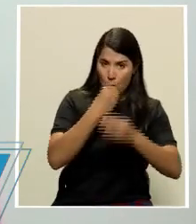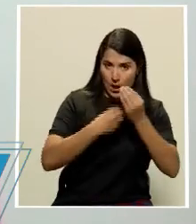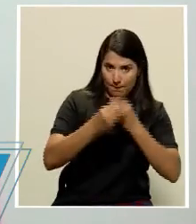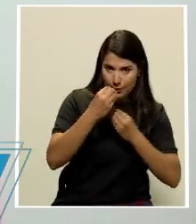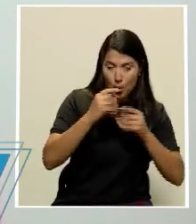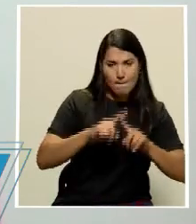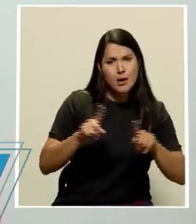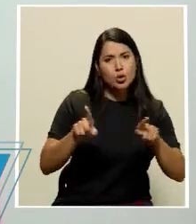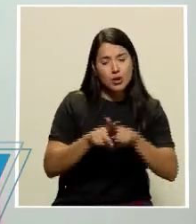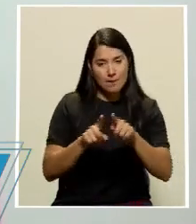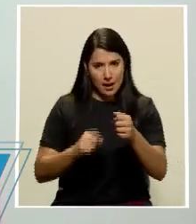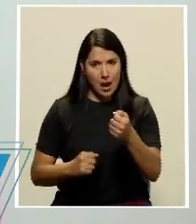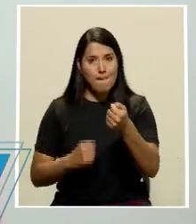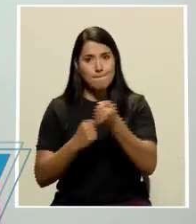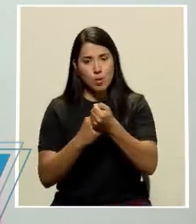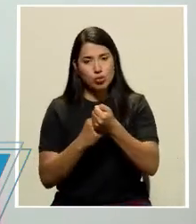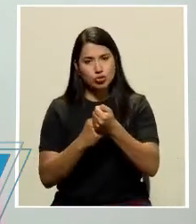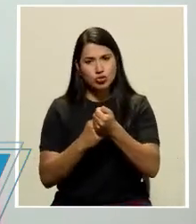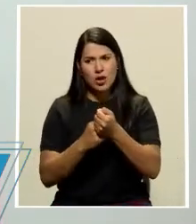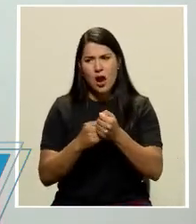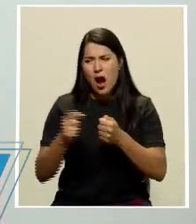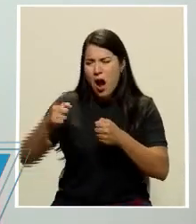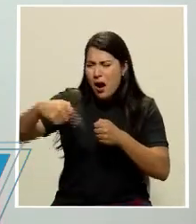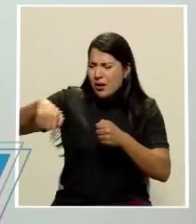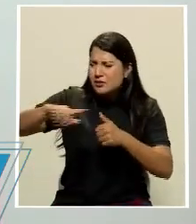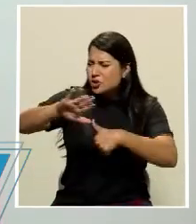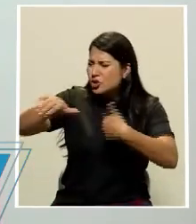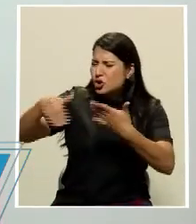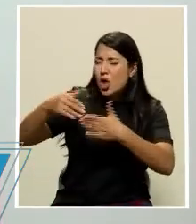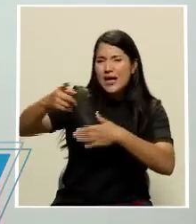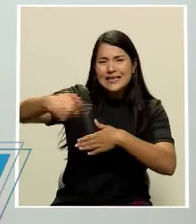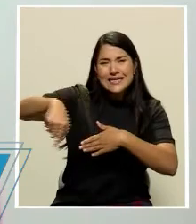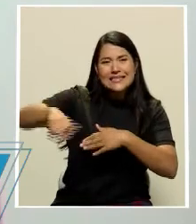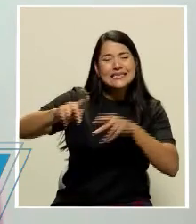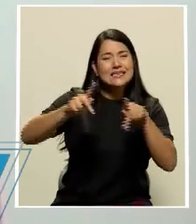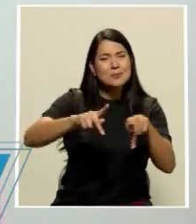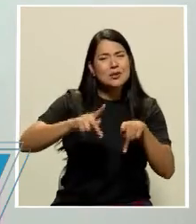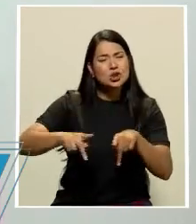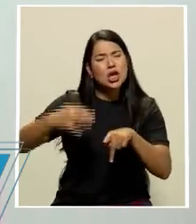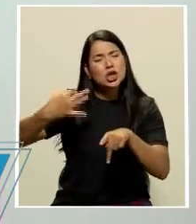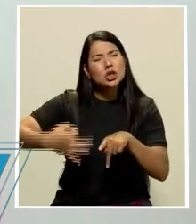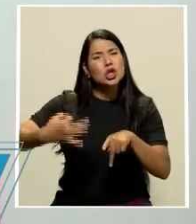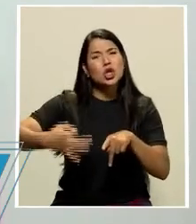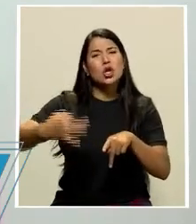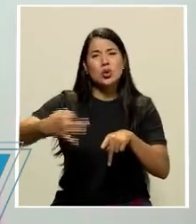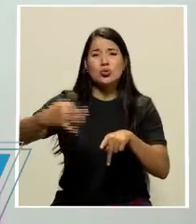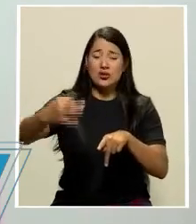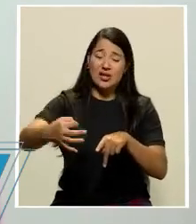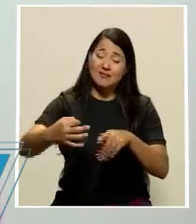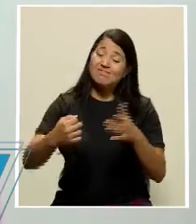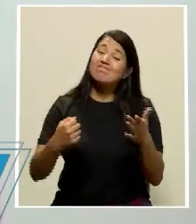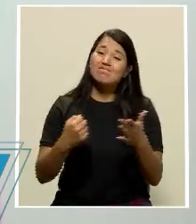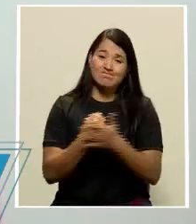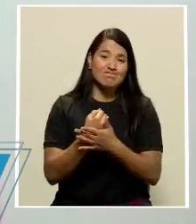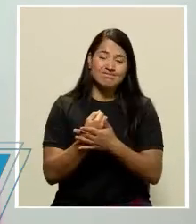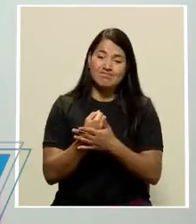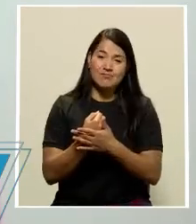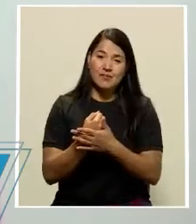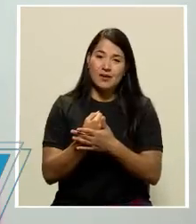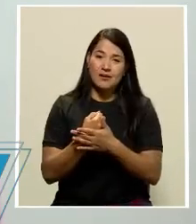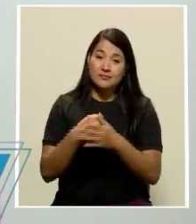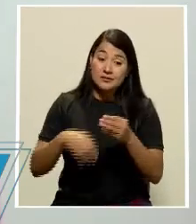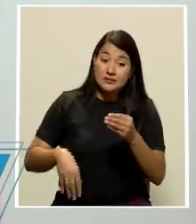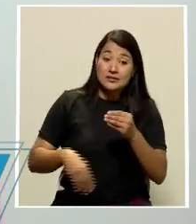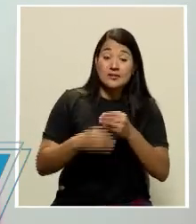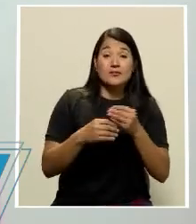Alimentos, sino a estas miles de personas que todos los días lastimosamente se suman a